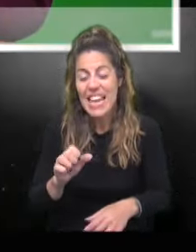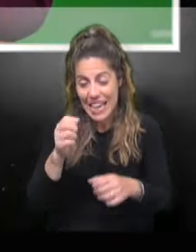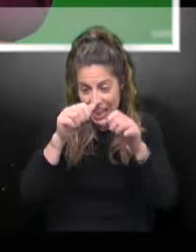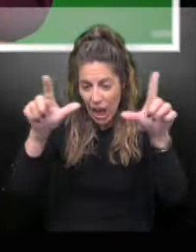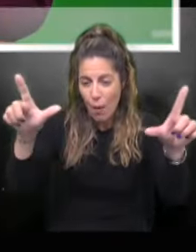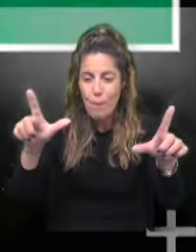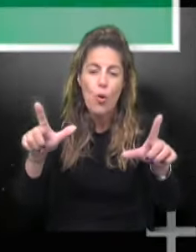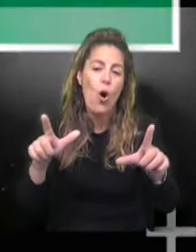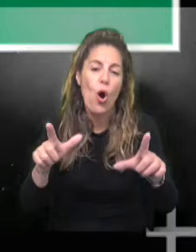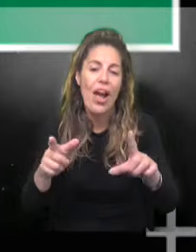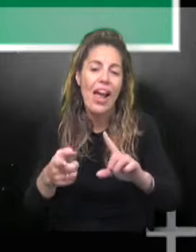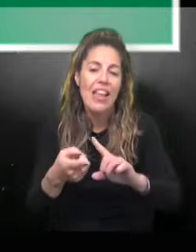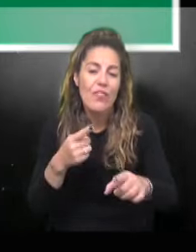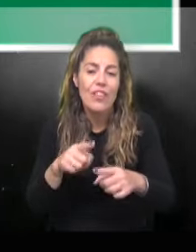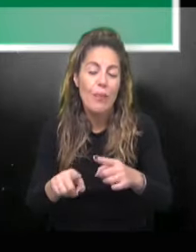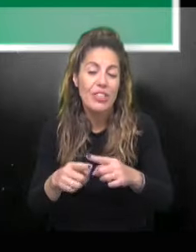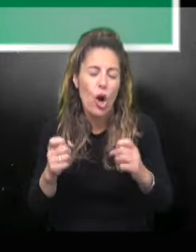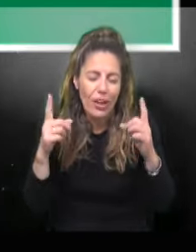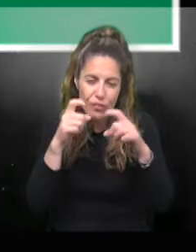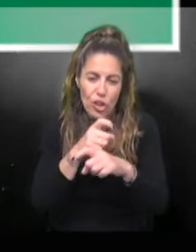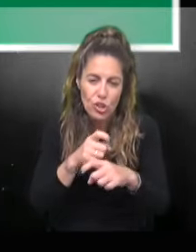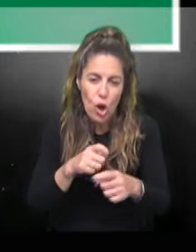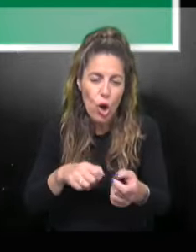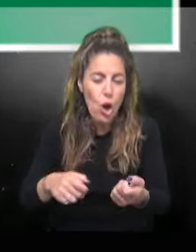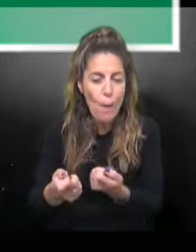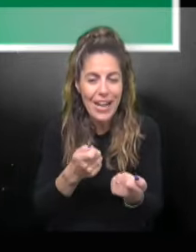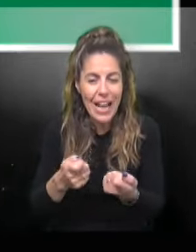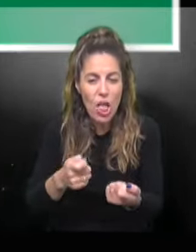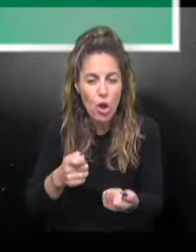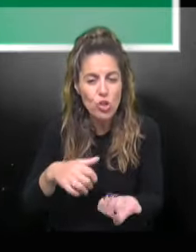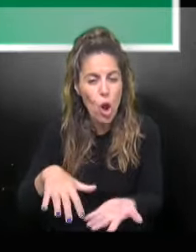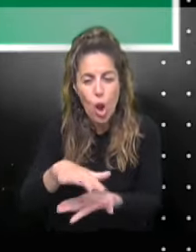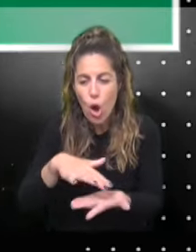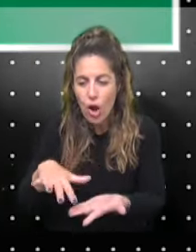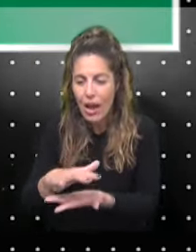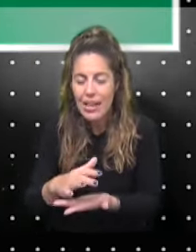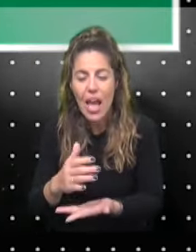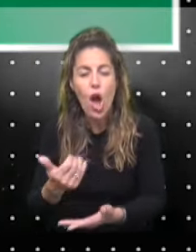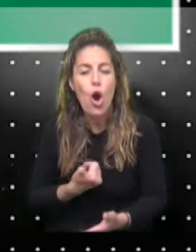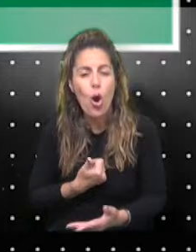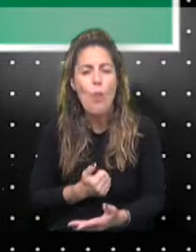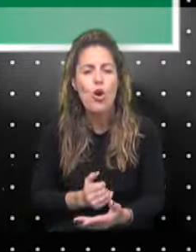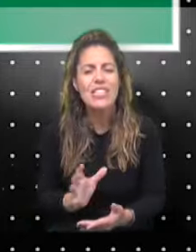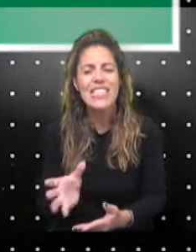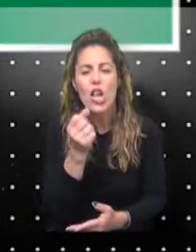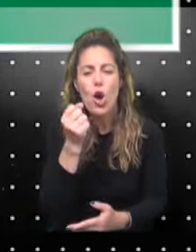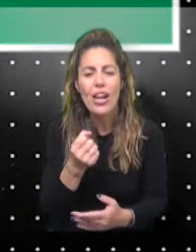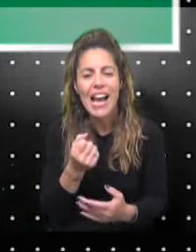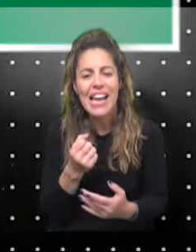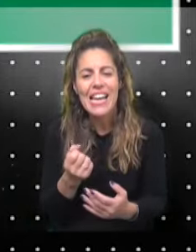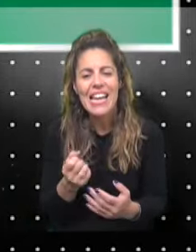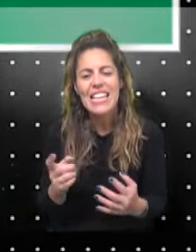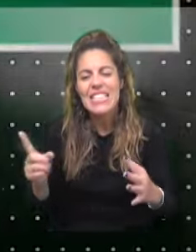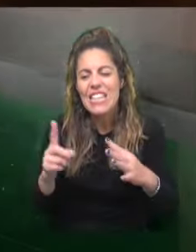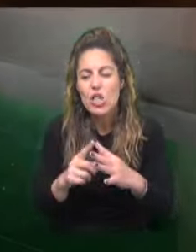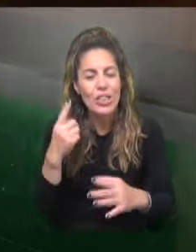relacionamiento dificultoso que tiene con los mercados locales Cómo se logra inserción internacional también para esos productores medianos